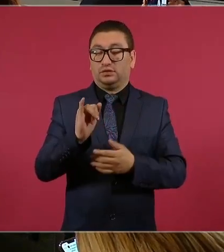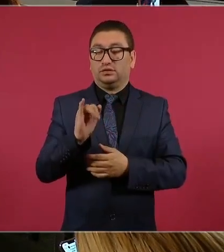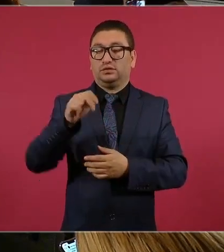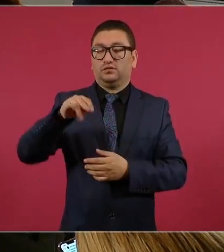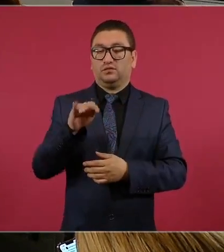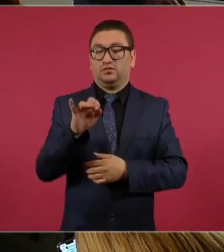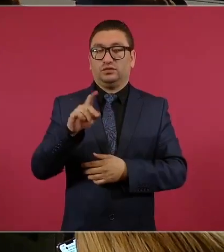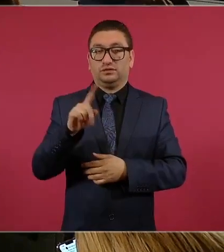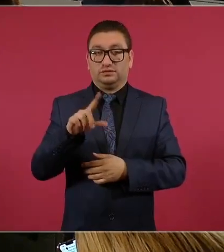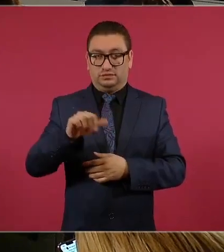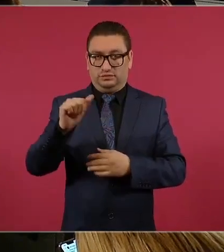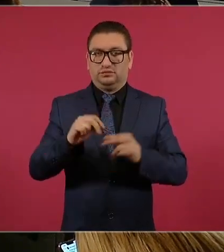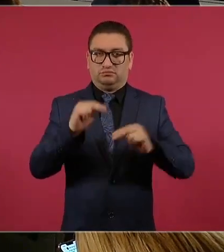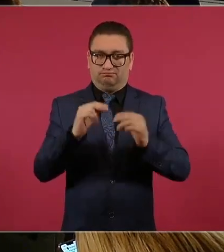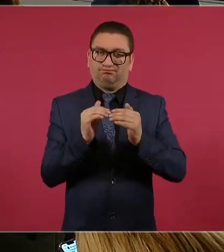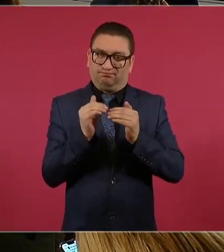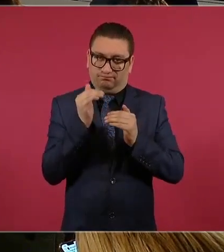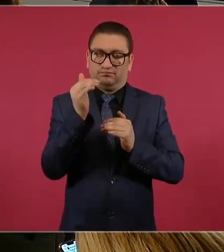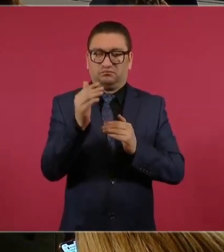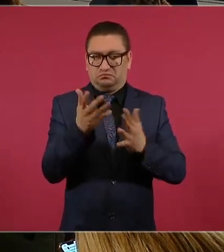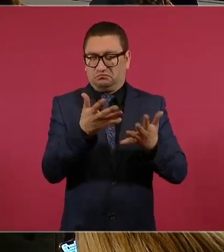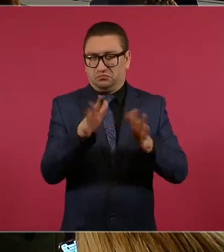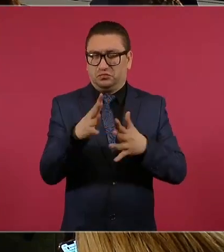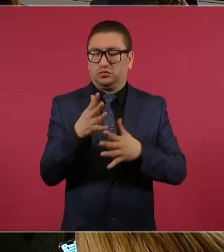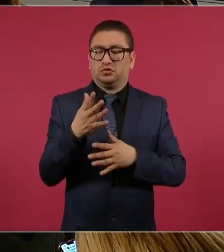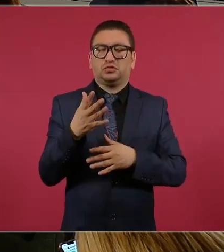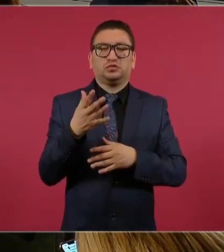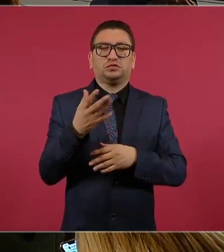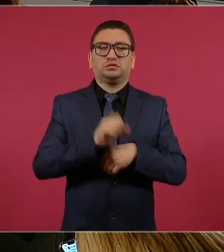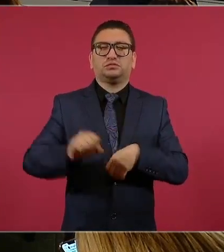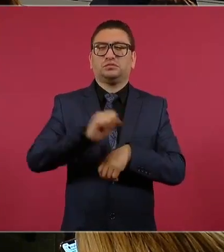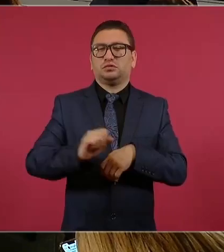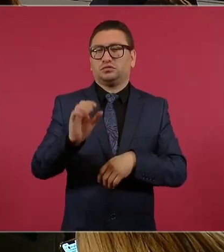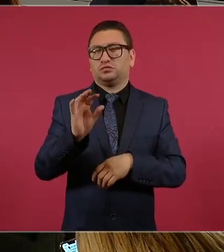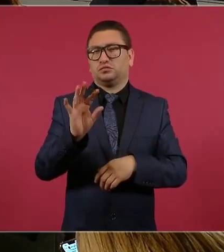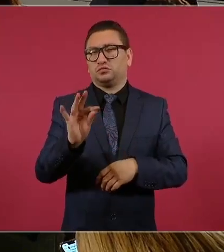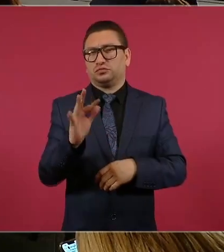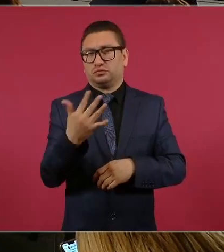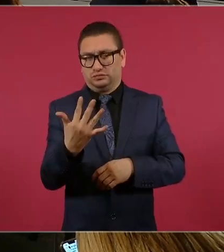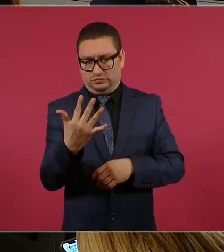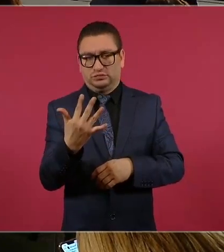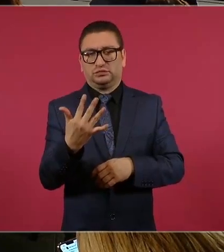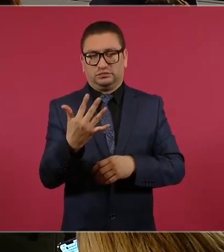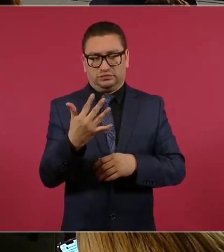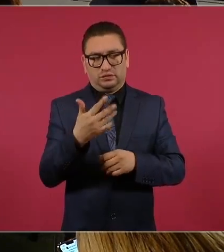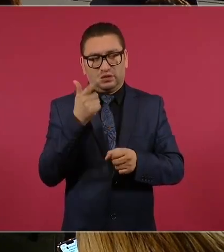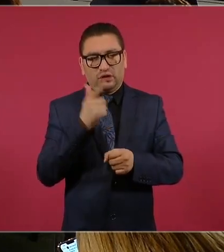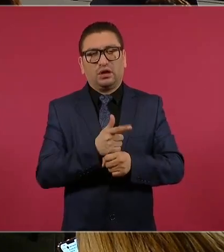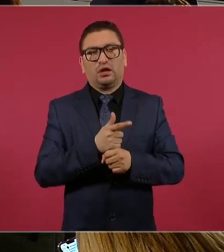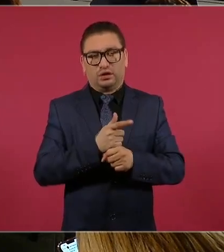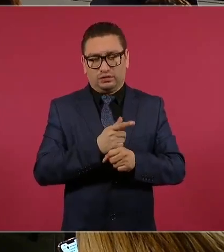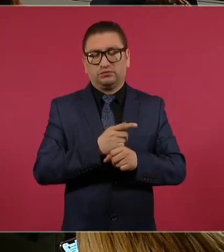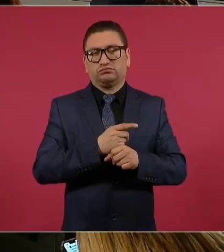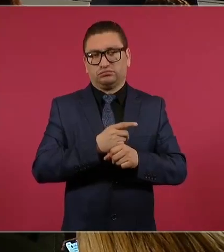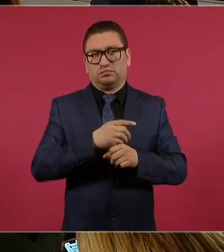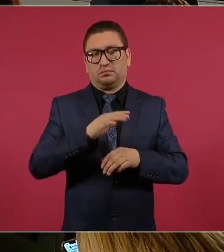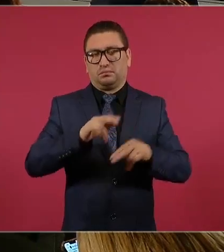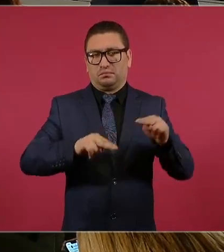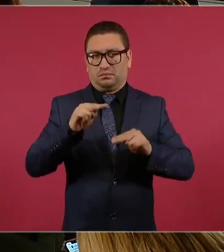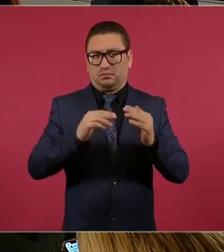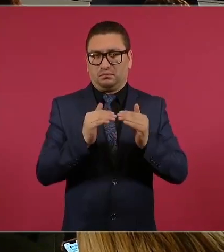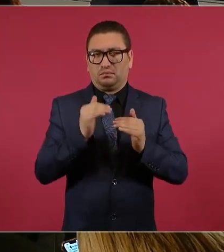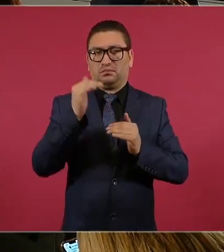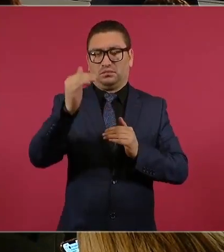sí tuvimos un ascenso, más o menos también desde la semana 45, es donde se ha presentado más el ascenso, y ahorita